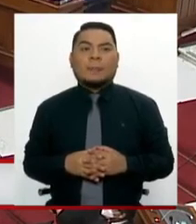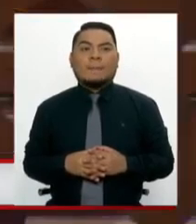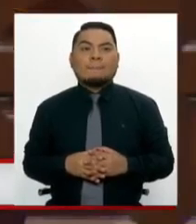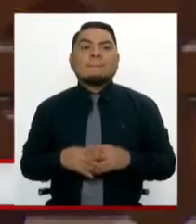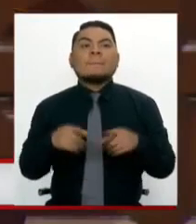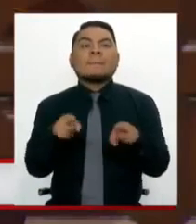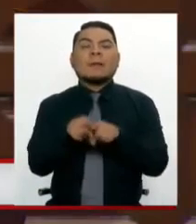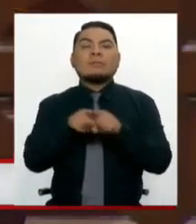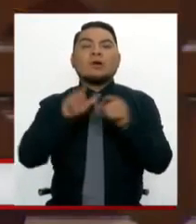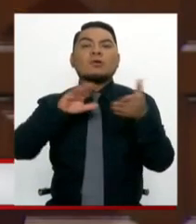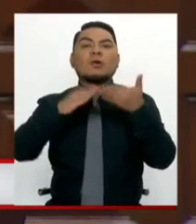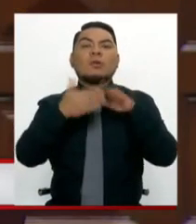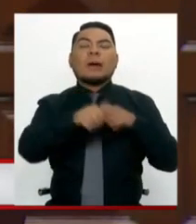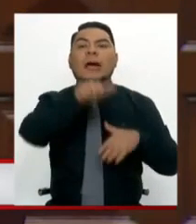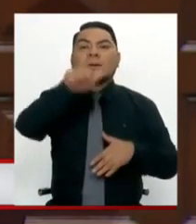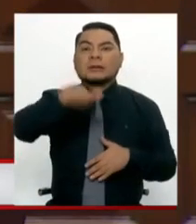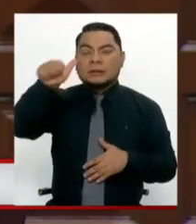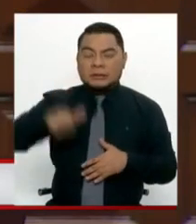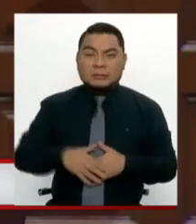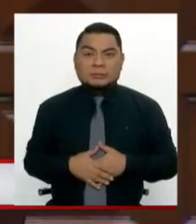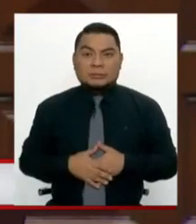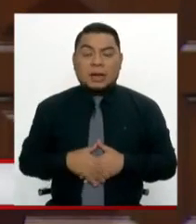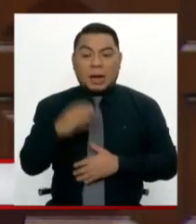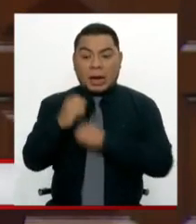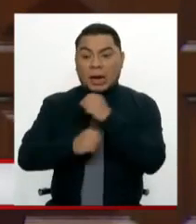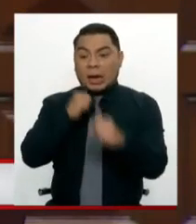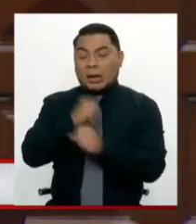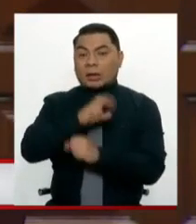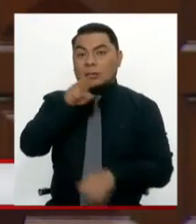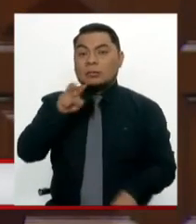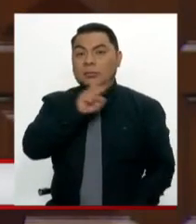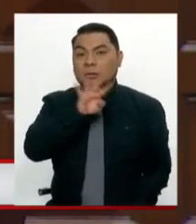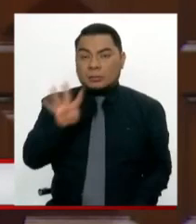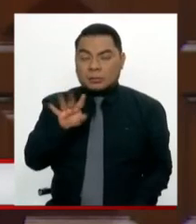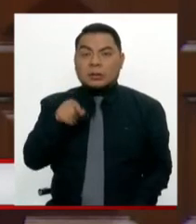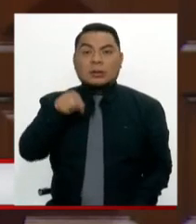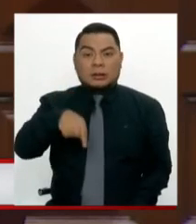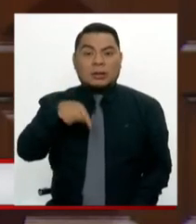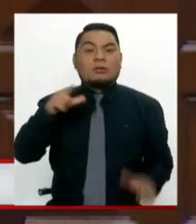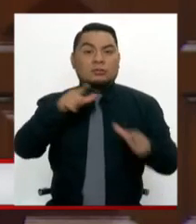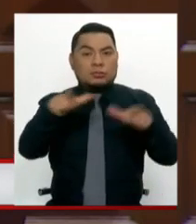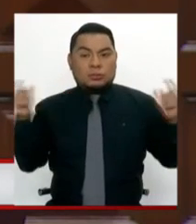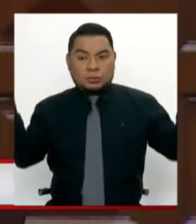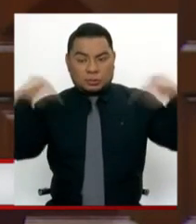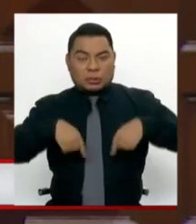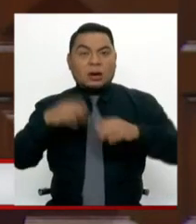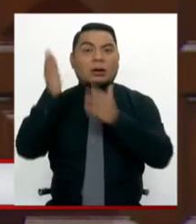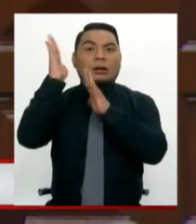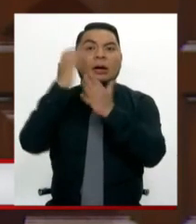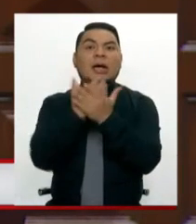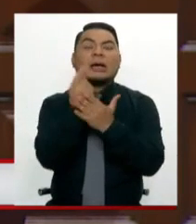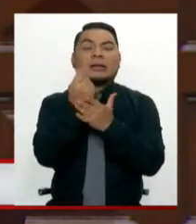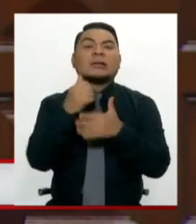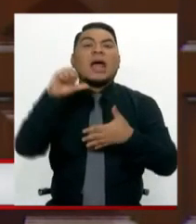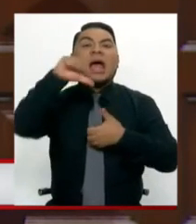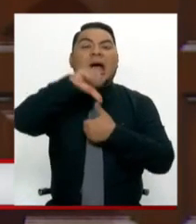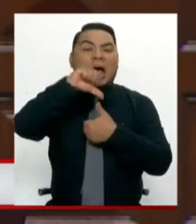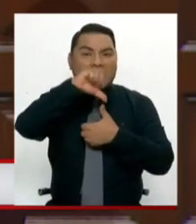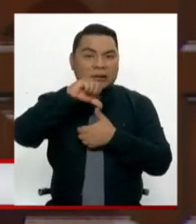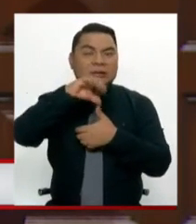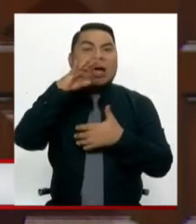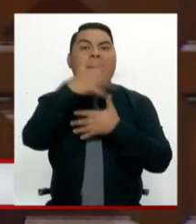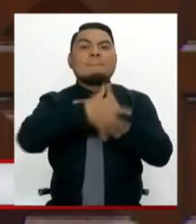Y de la comunidad andina. En el 2024 será sede del Foro de Cooperación Económica hacia Pacífico